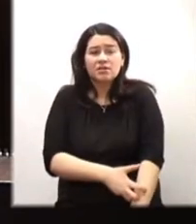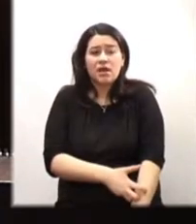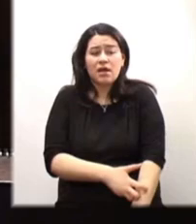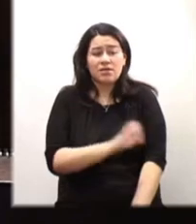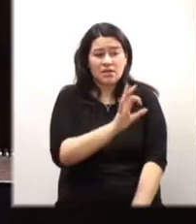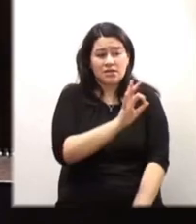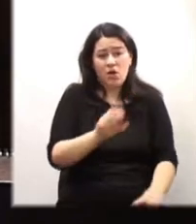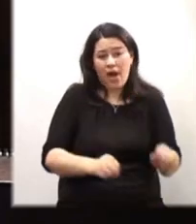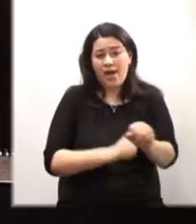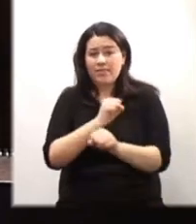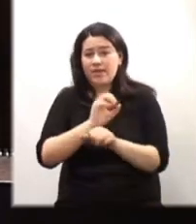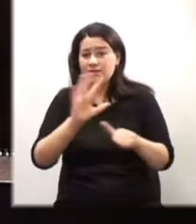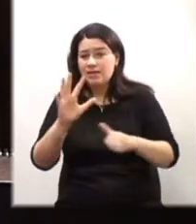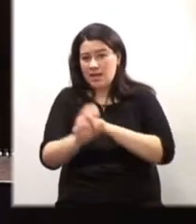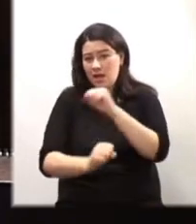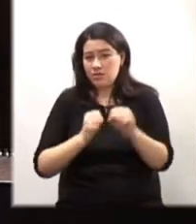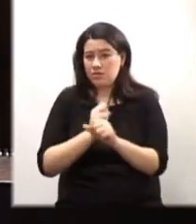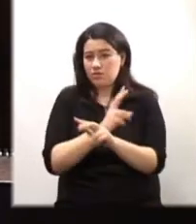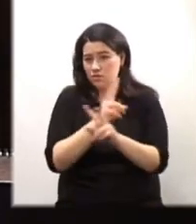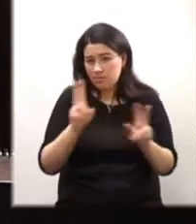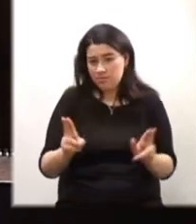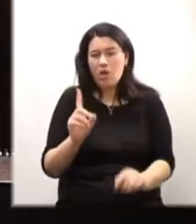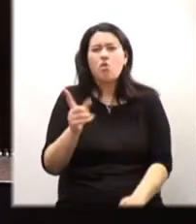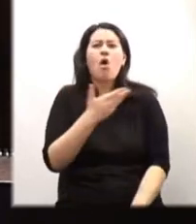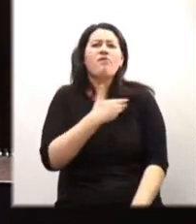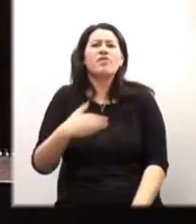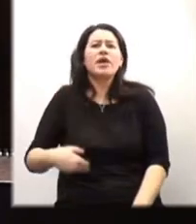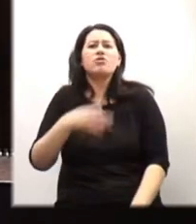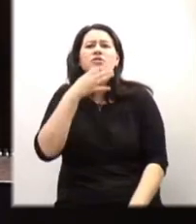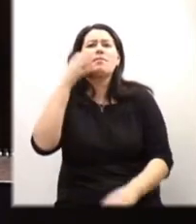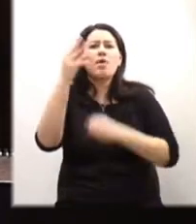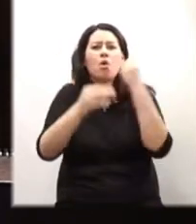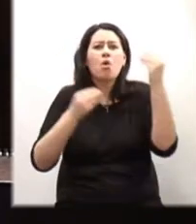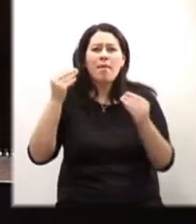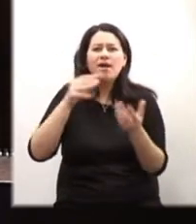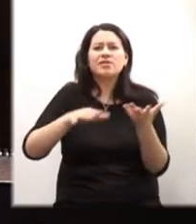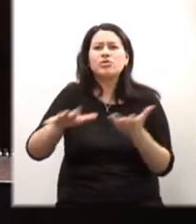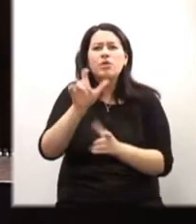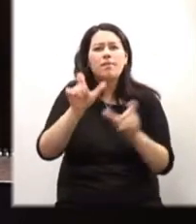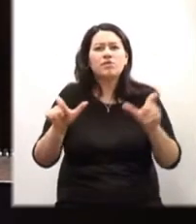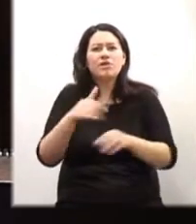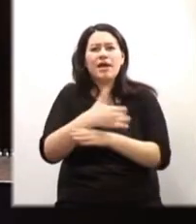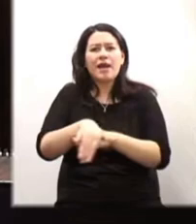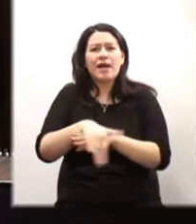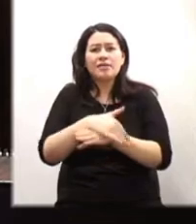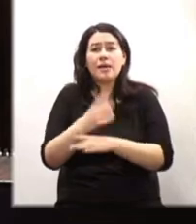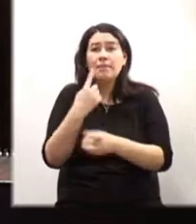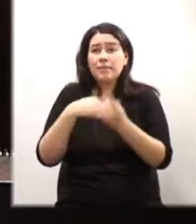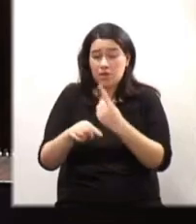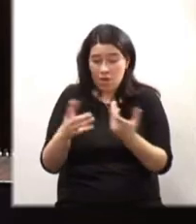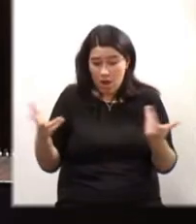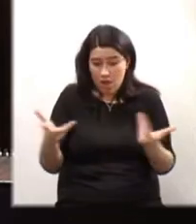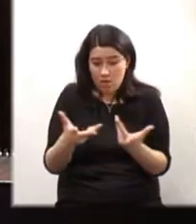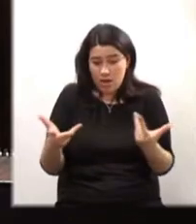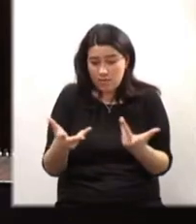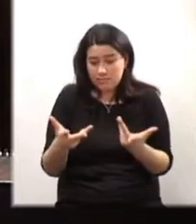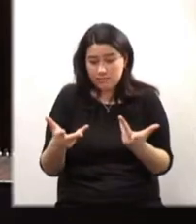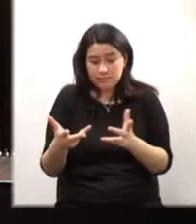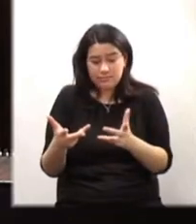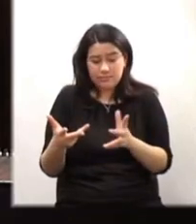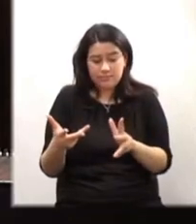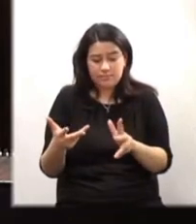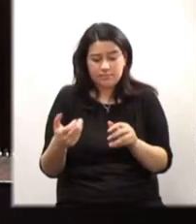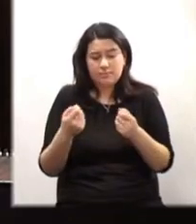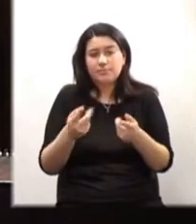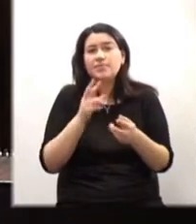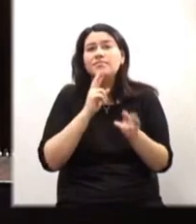a 6 años, ¿no? Un gobierno al que le preocupa la situación de calle, pero los números de estos días